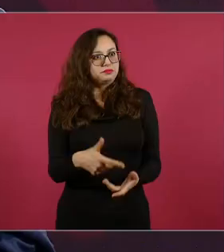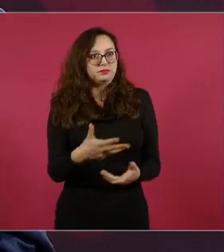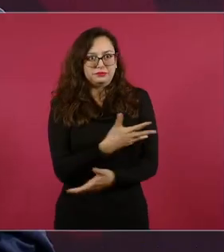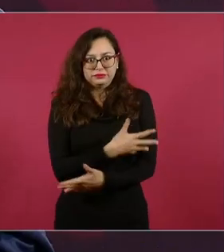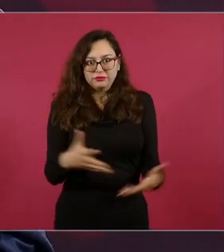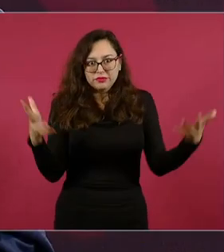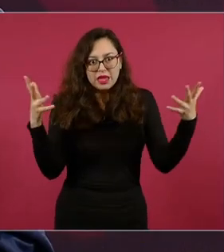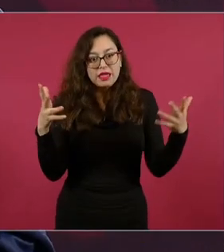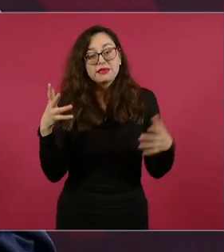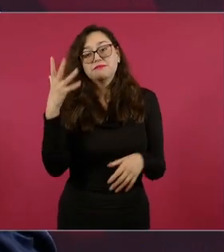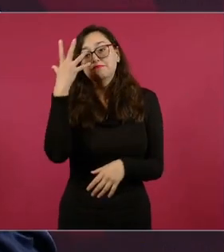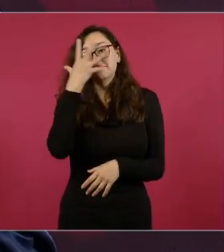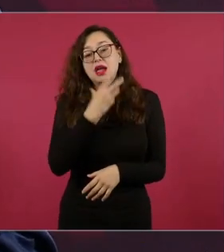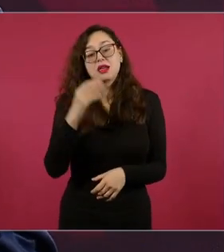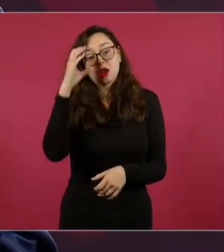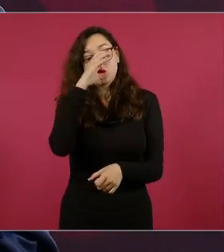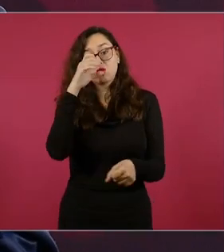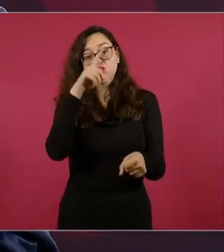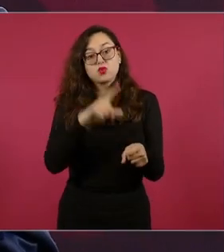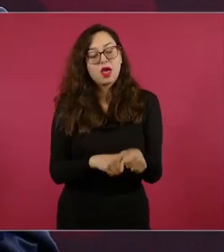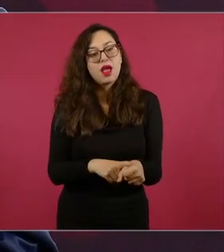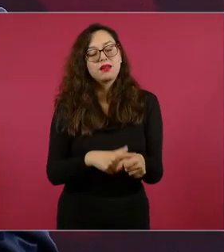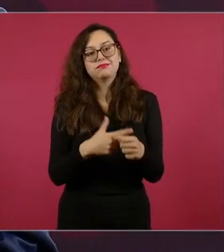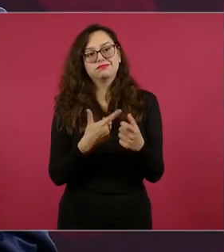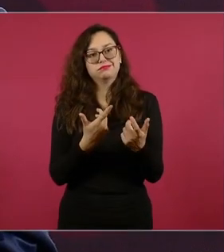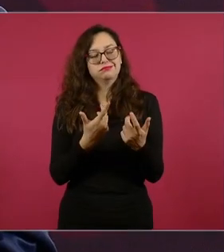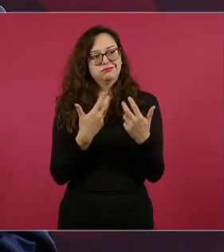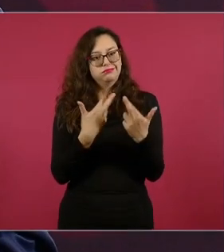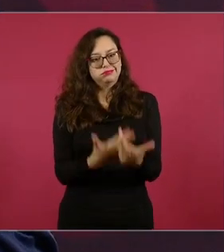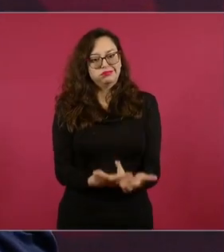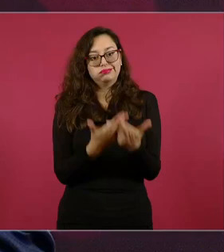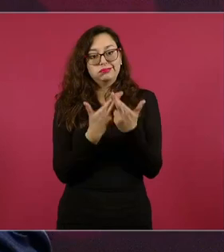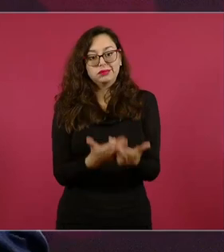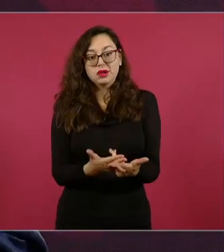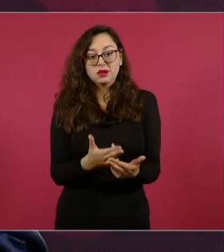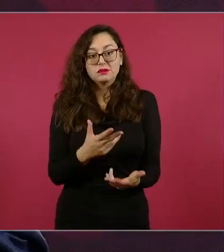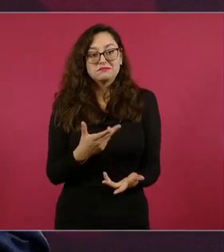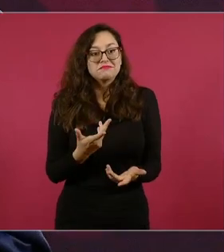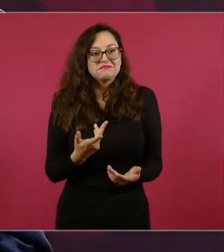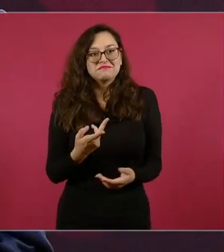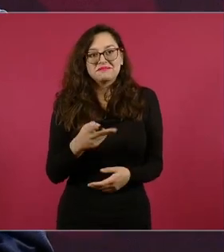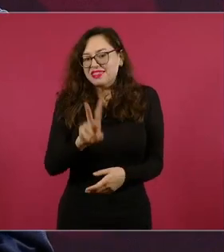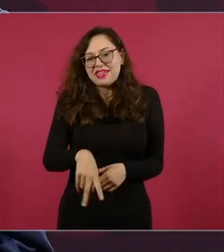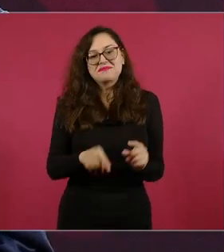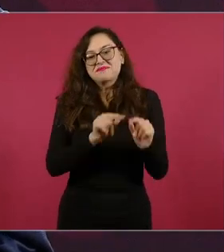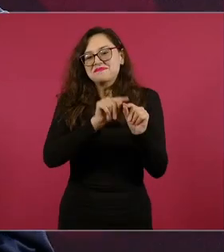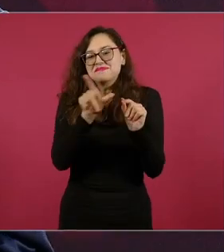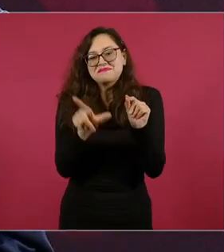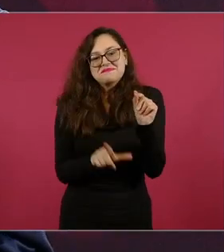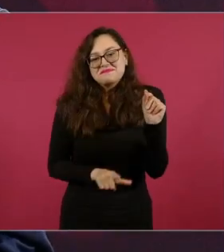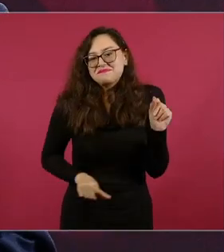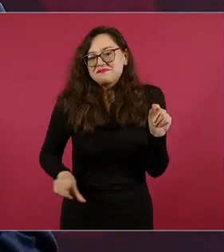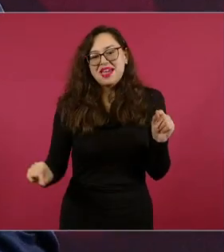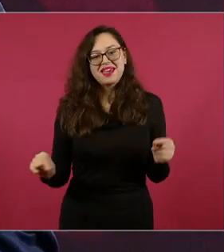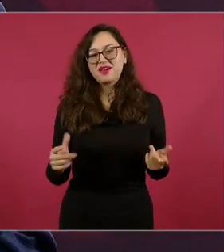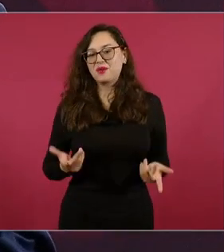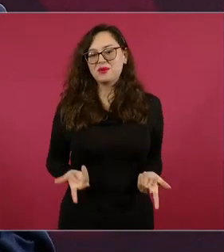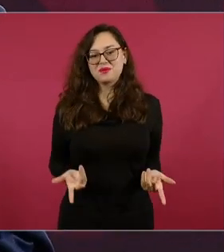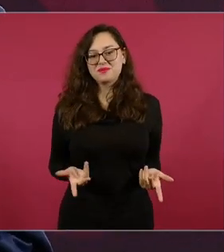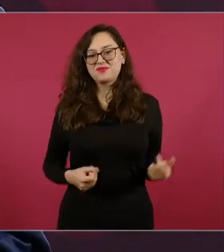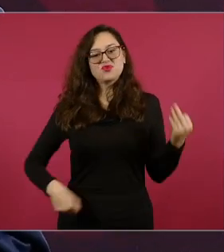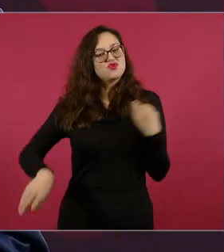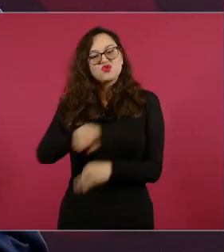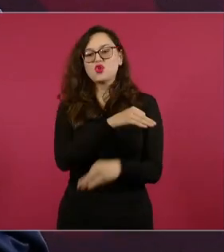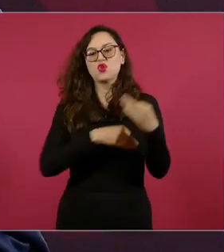cultural, es muy solidario. Pero así es todo México, todo nuestro